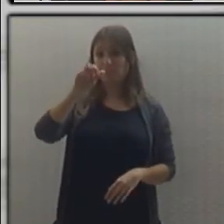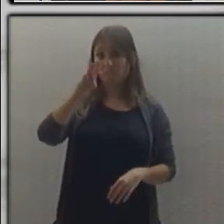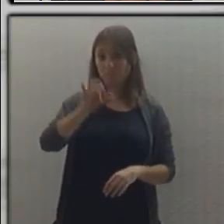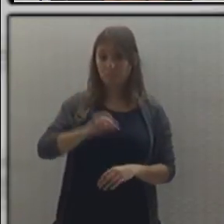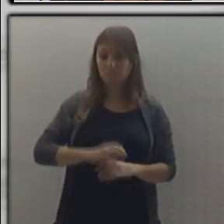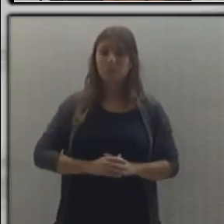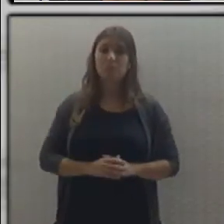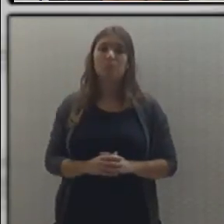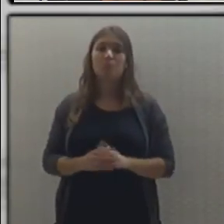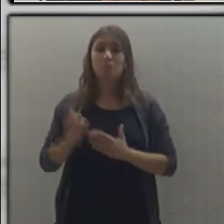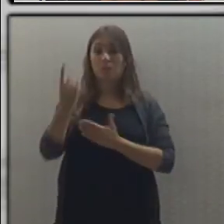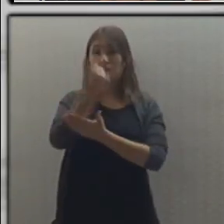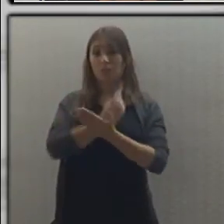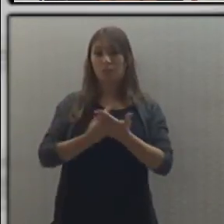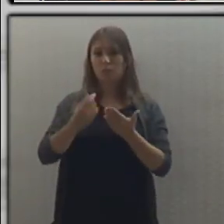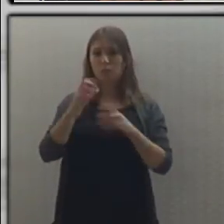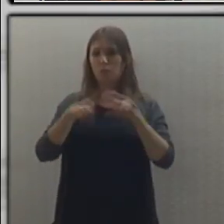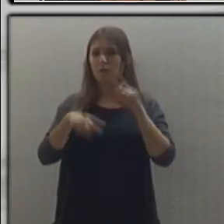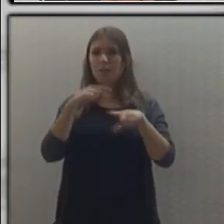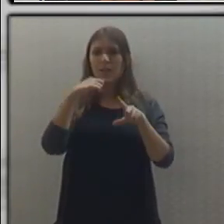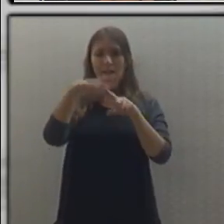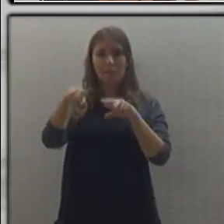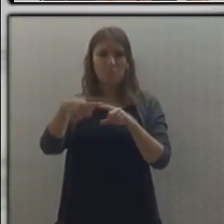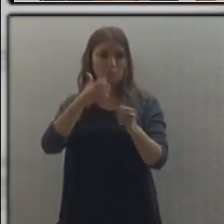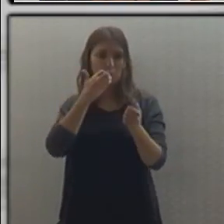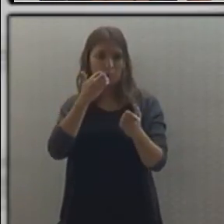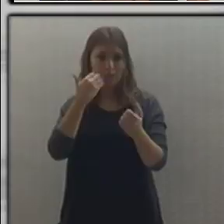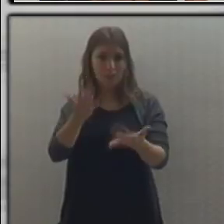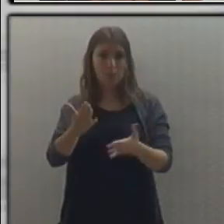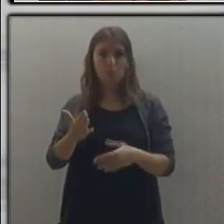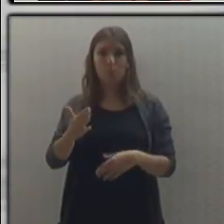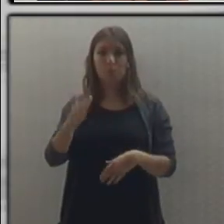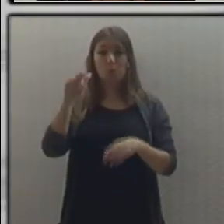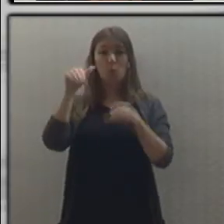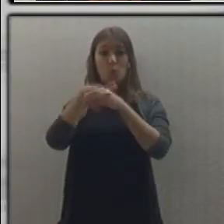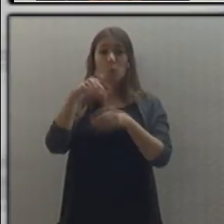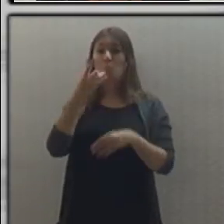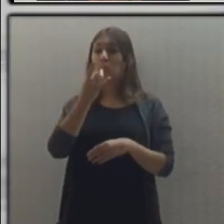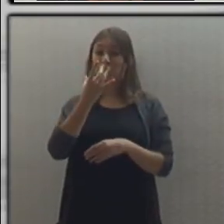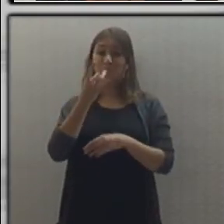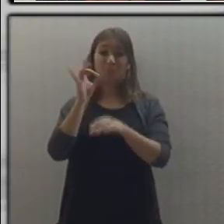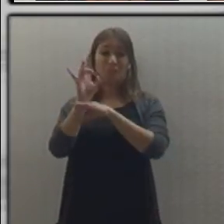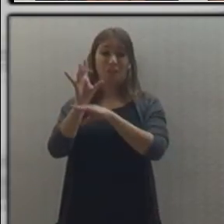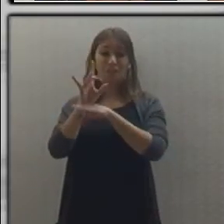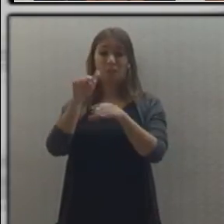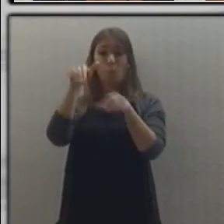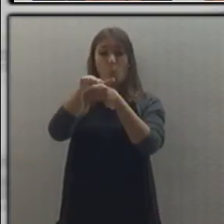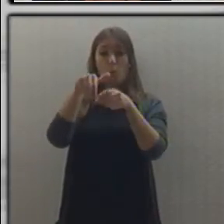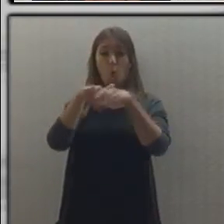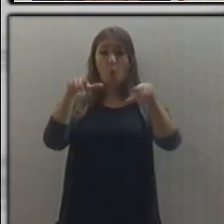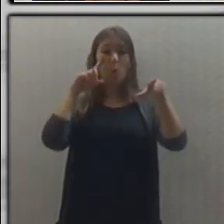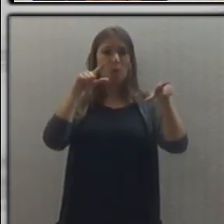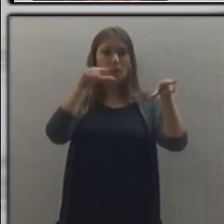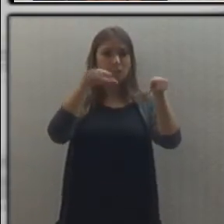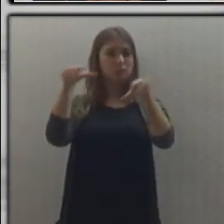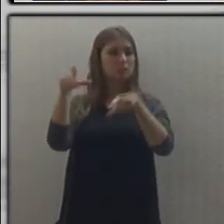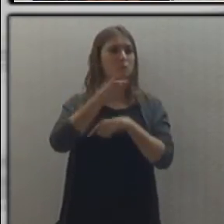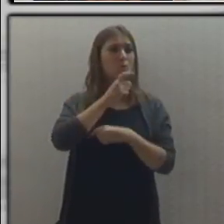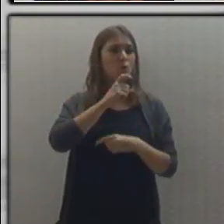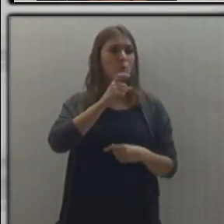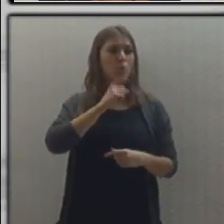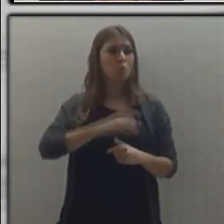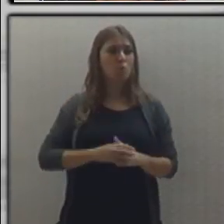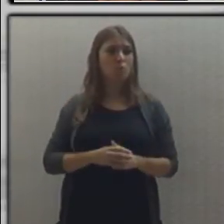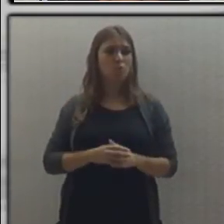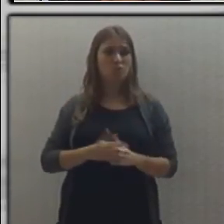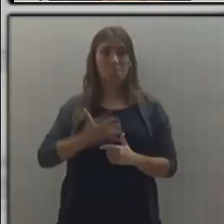y del diseño y ubicación de elementos, como por ejemplo los buzones, que como se puede apreciar en esa foto están en